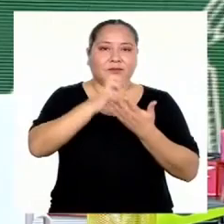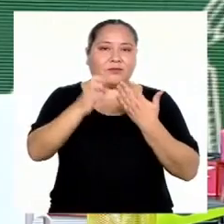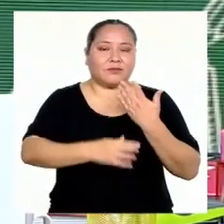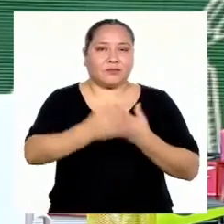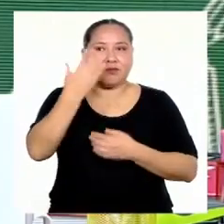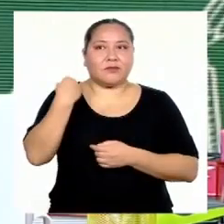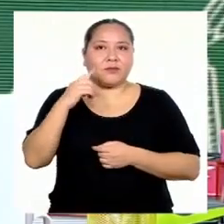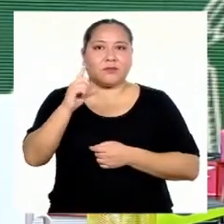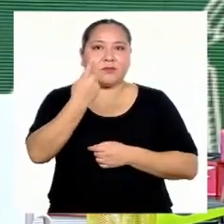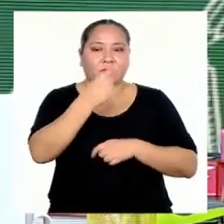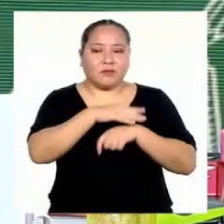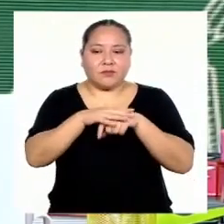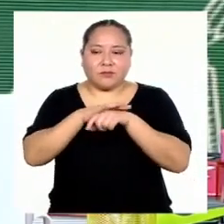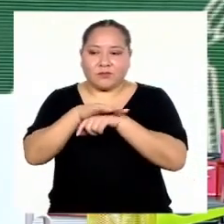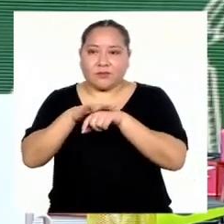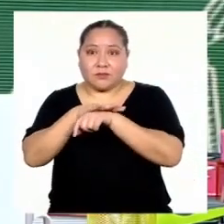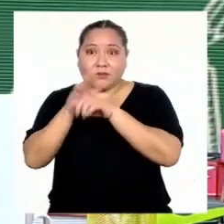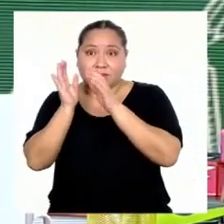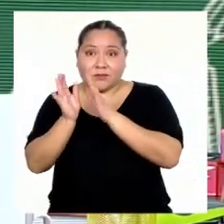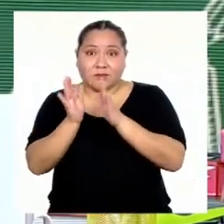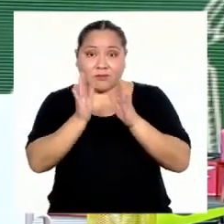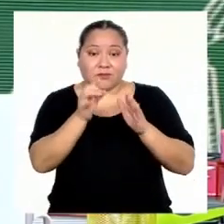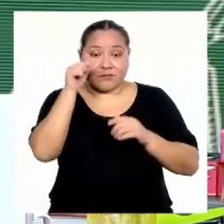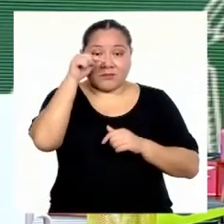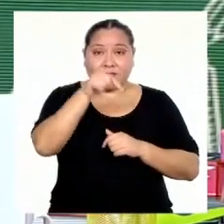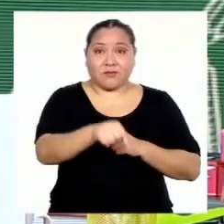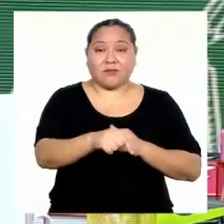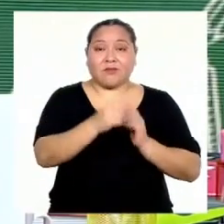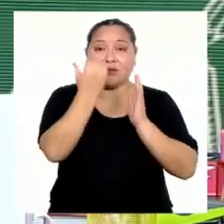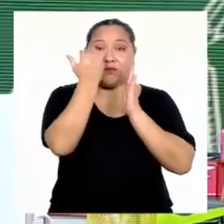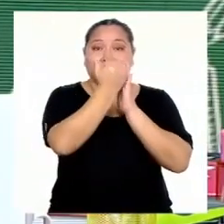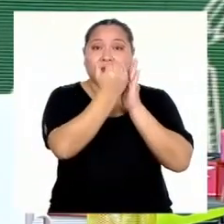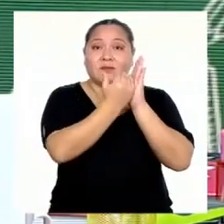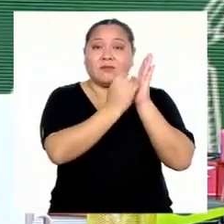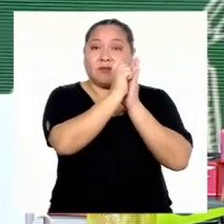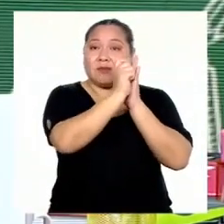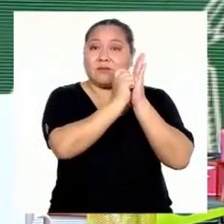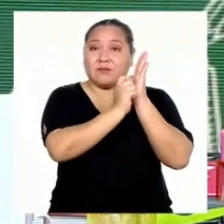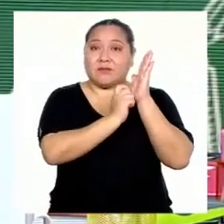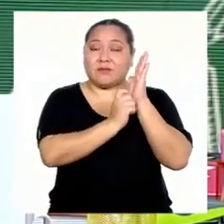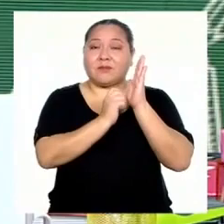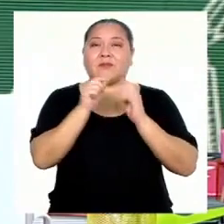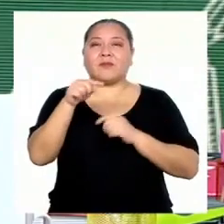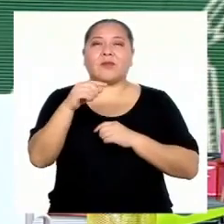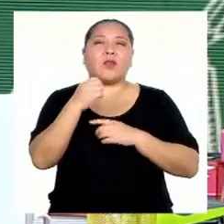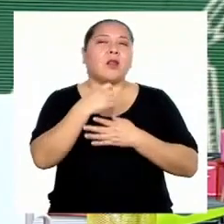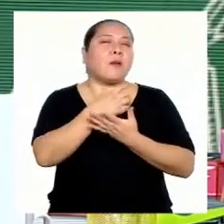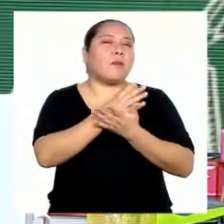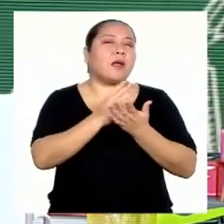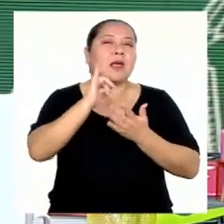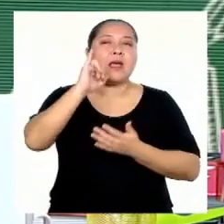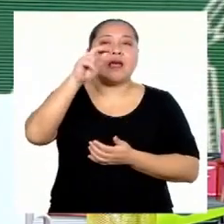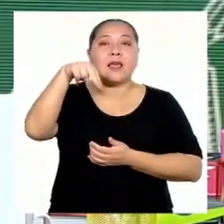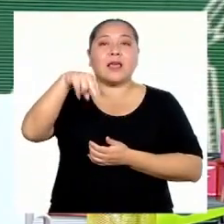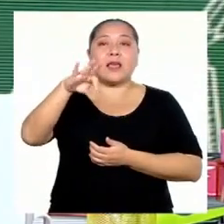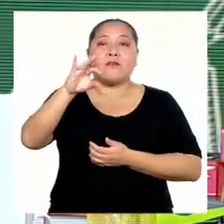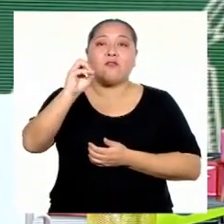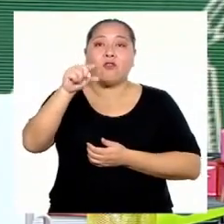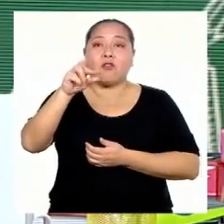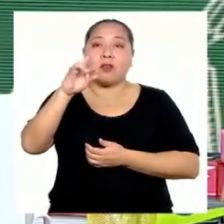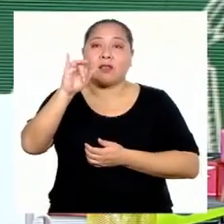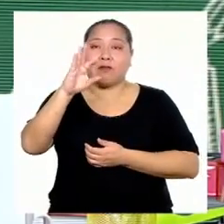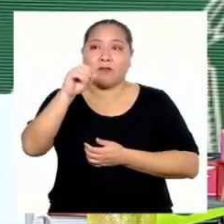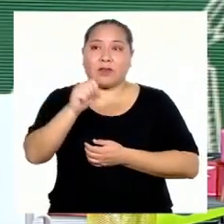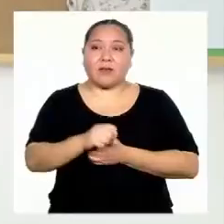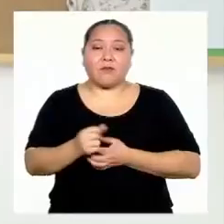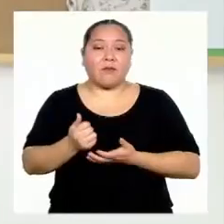que debemos hacer es la planificación de nuestro texto instructivo a modo de infografía, con recomendaciones para contribuir en el